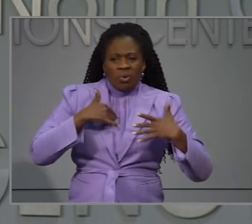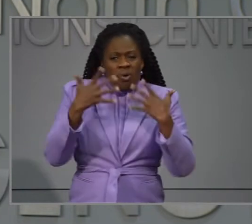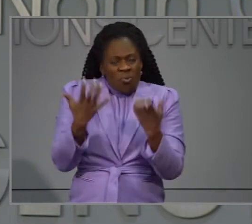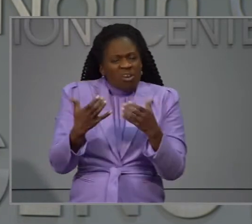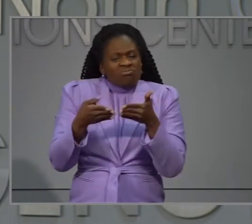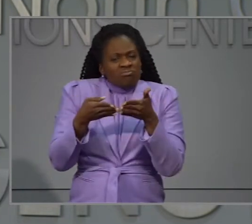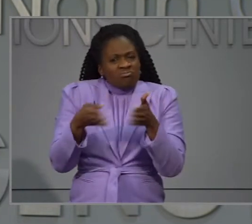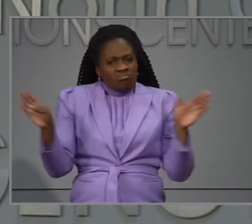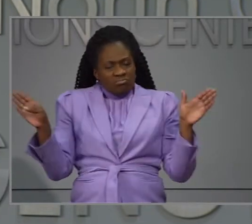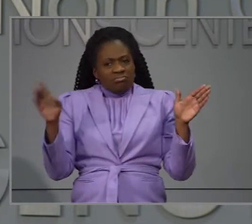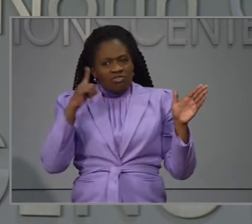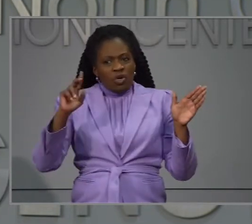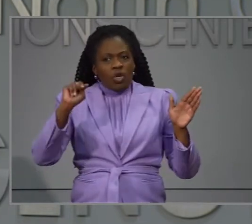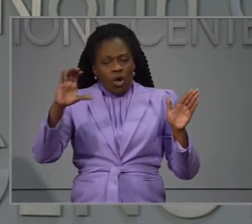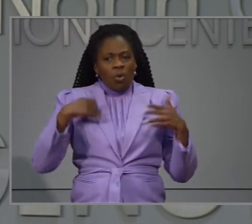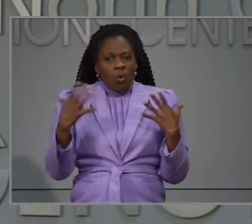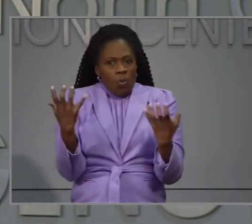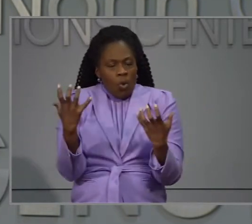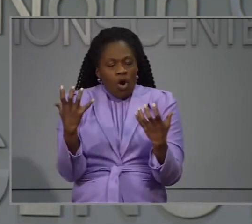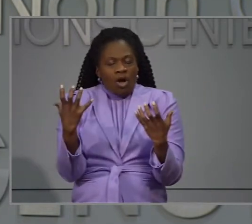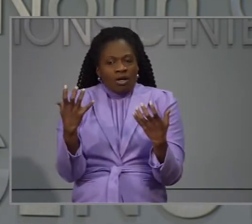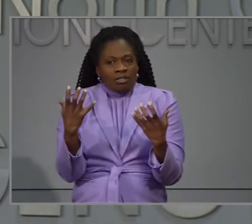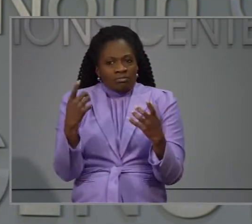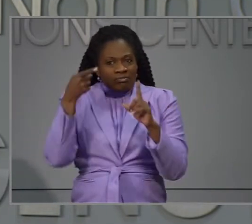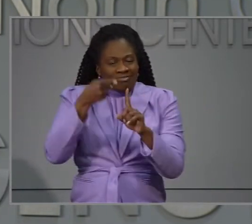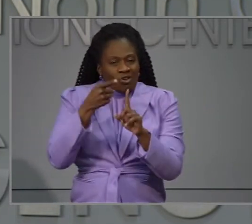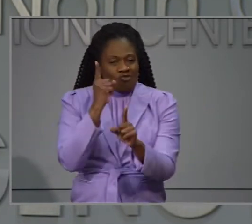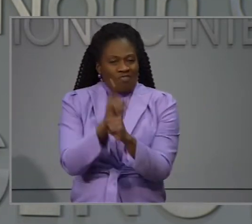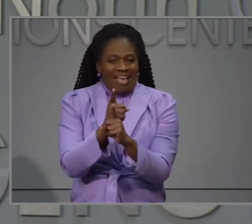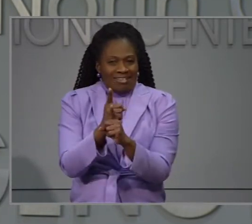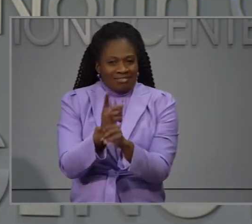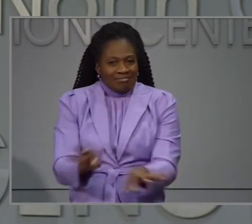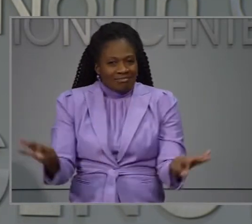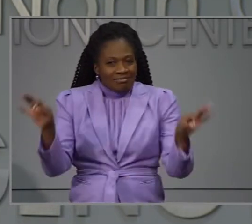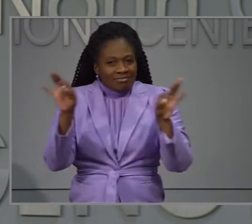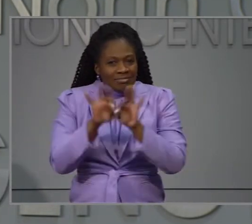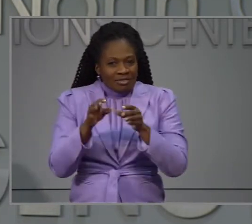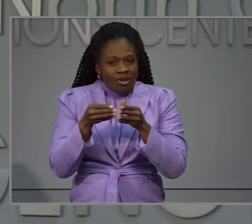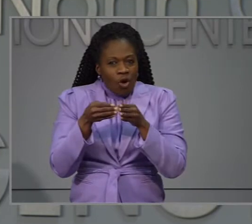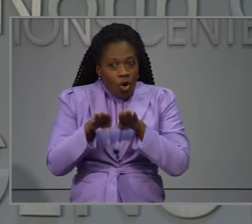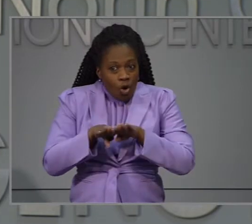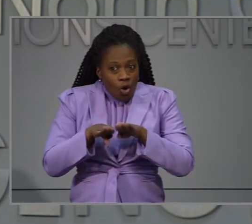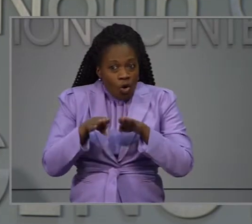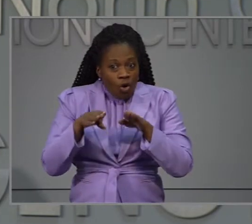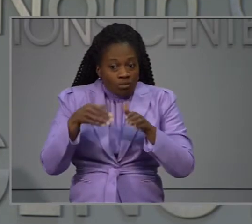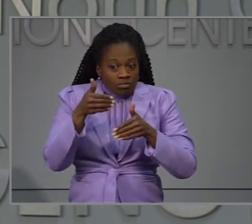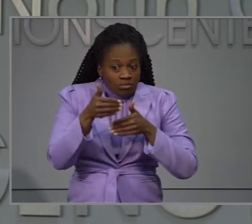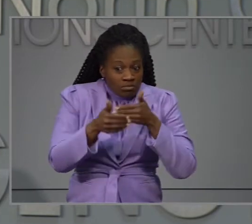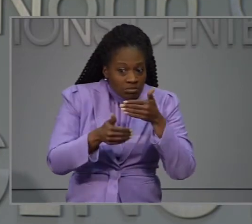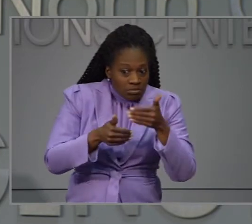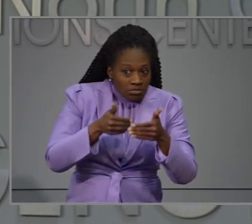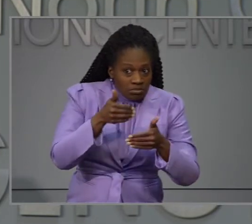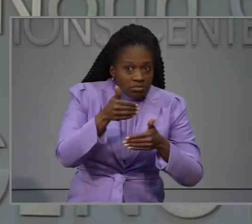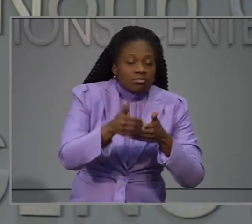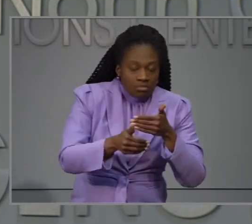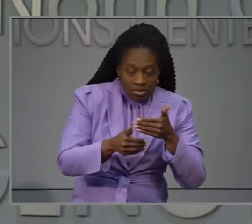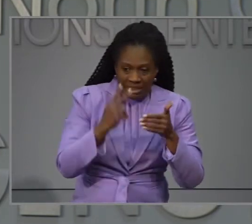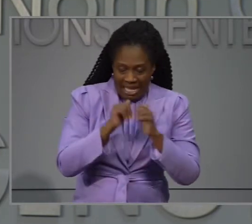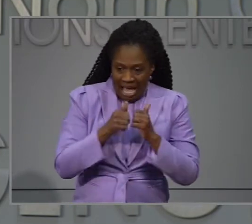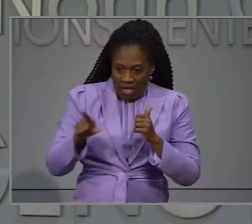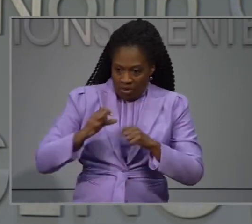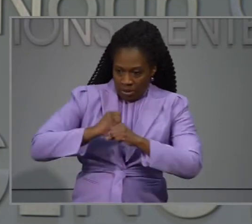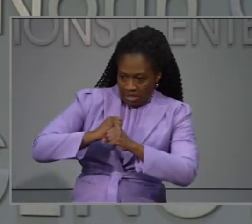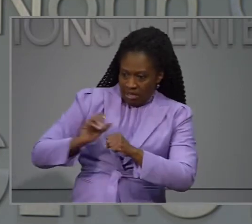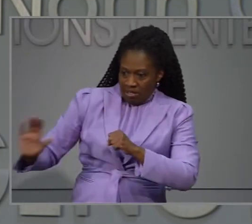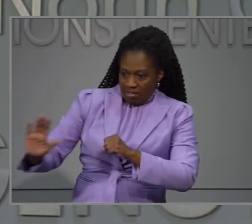queremos que carolina del norte abra de nuevo su economía pero lo queremos hacer adecuadamente con la opinión de los negocios